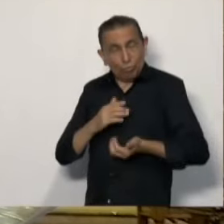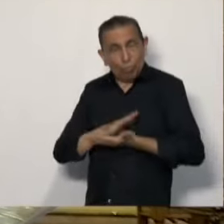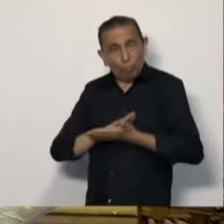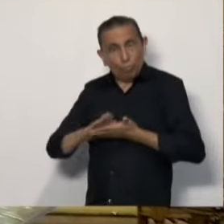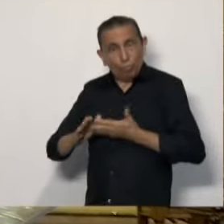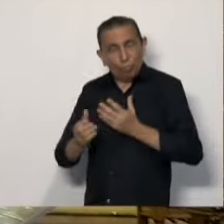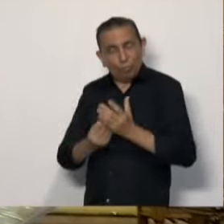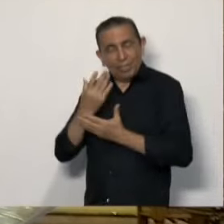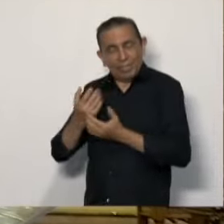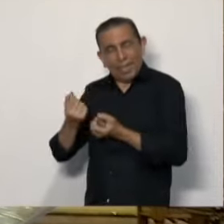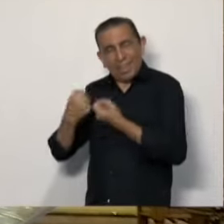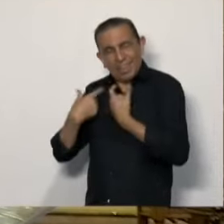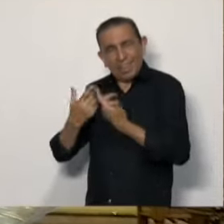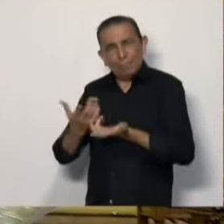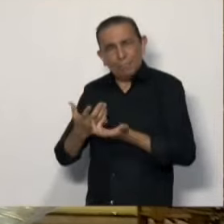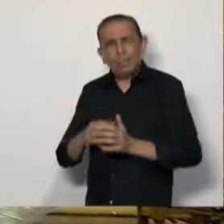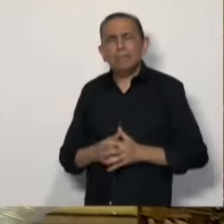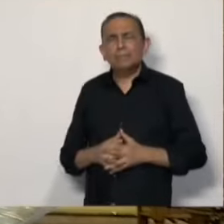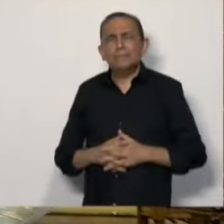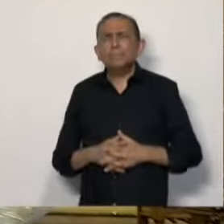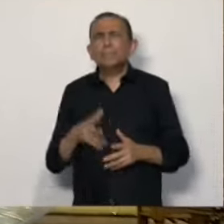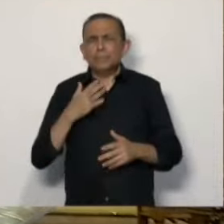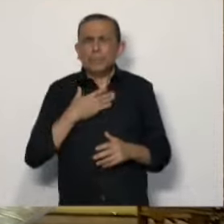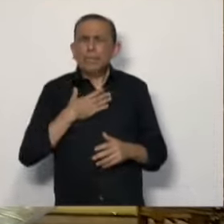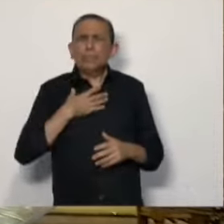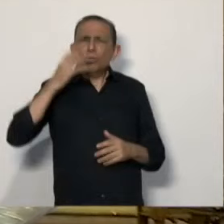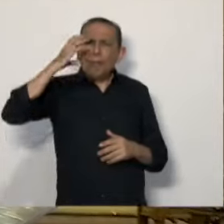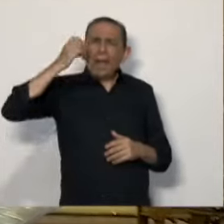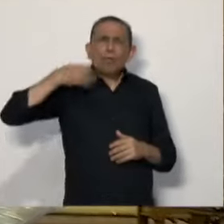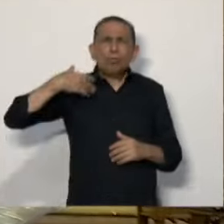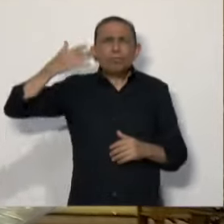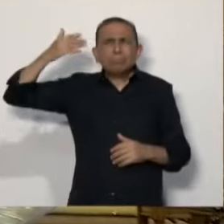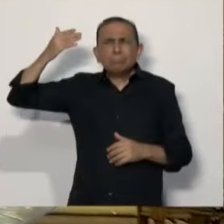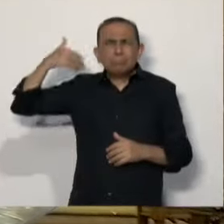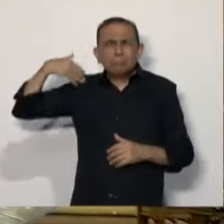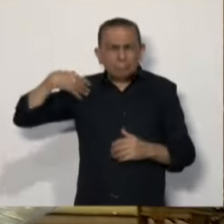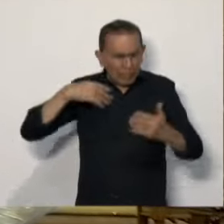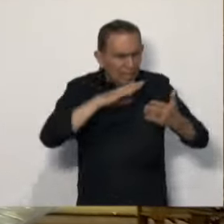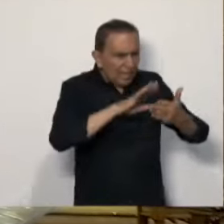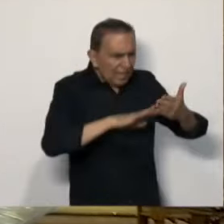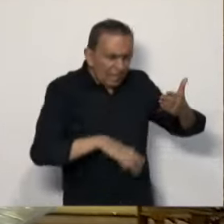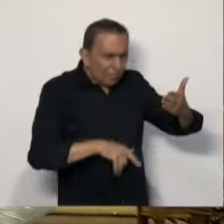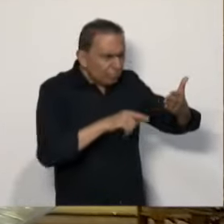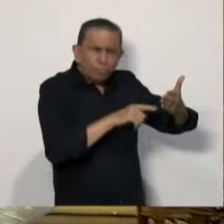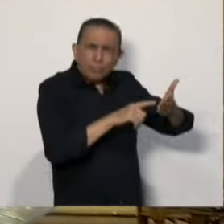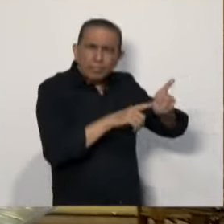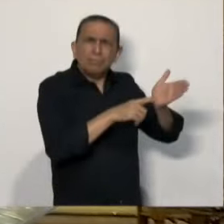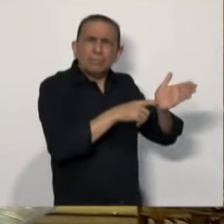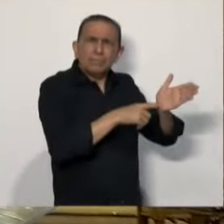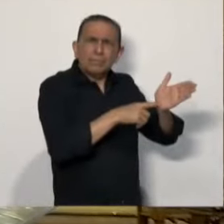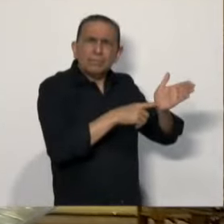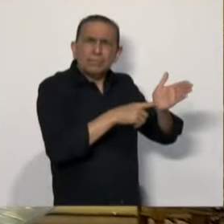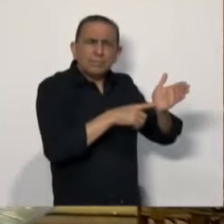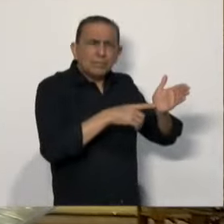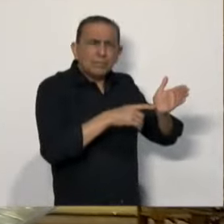puro. Y me hacía acordar a una lectura que leímos el jueves